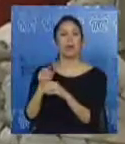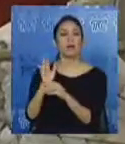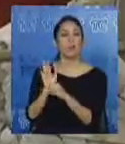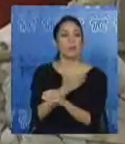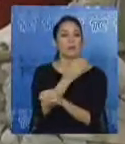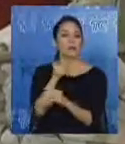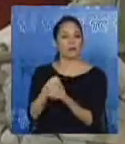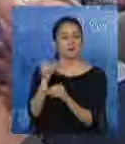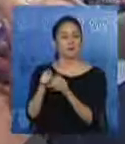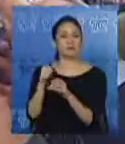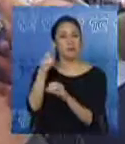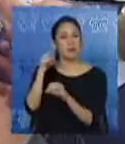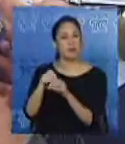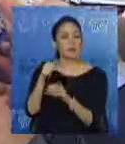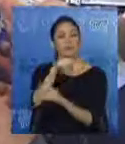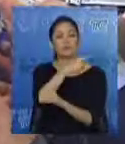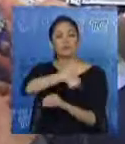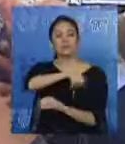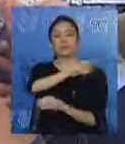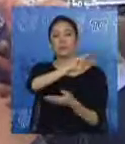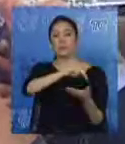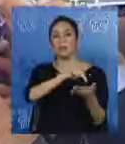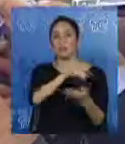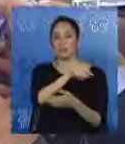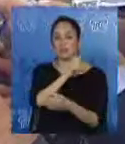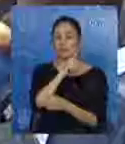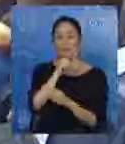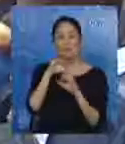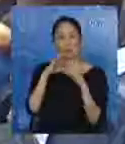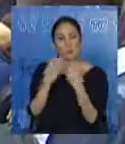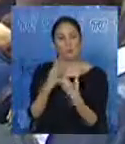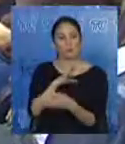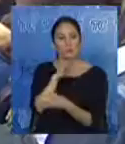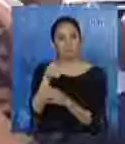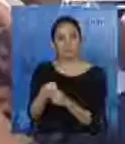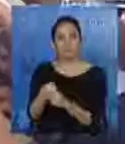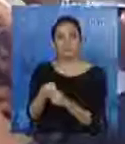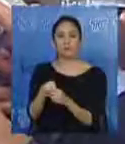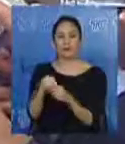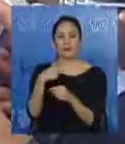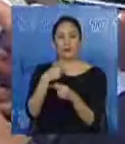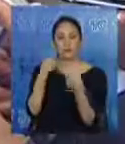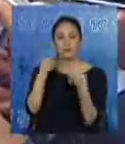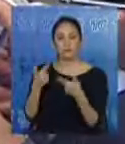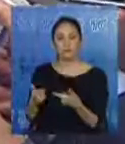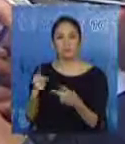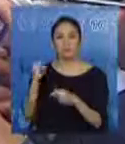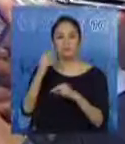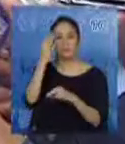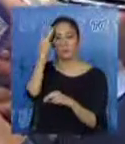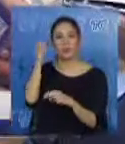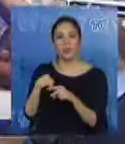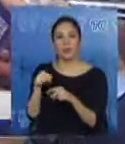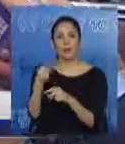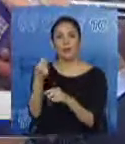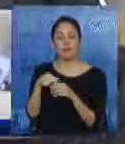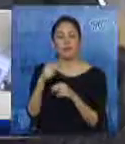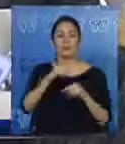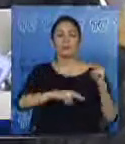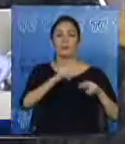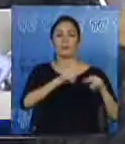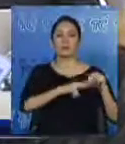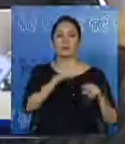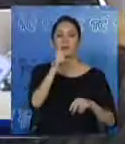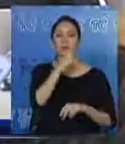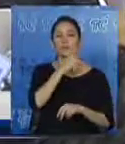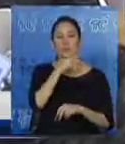destinados a los afectados. Lo que sí creo que conformar un comité para vigilar la reconstrucción de la provincia. Hasta